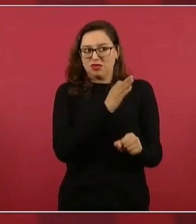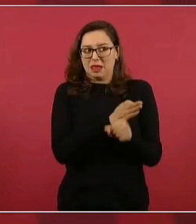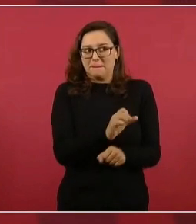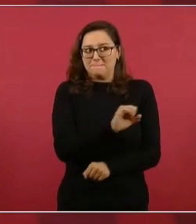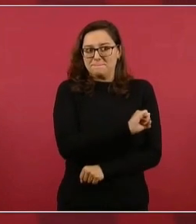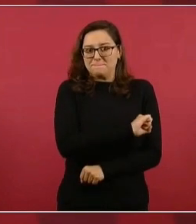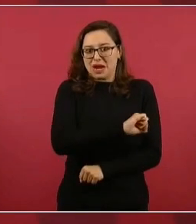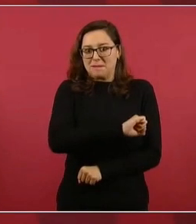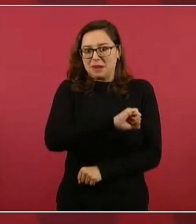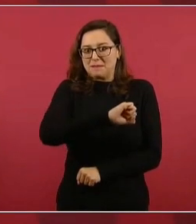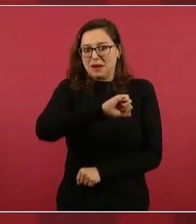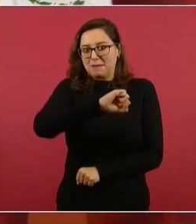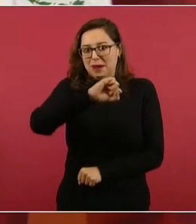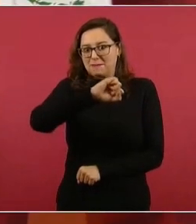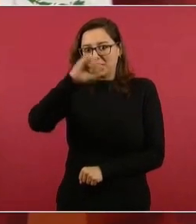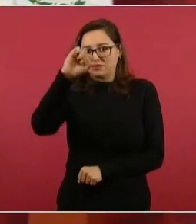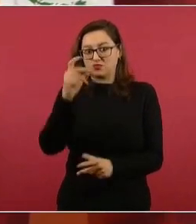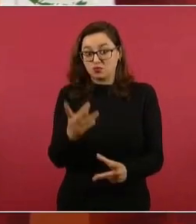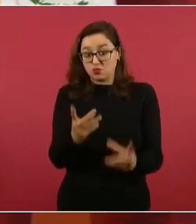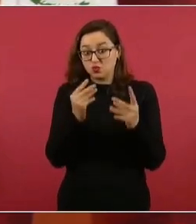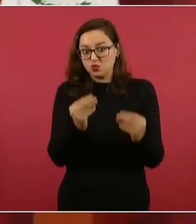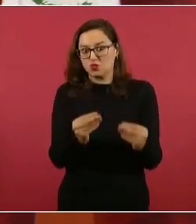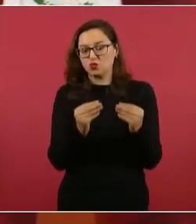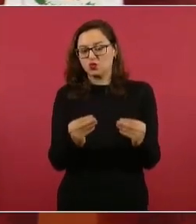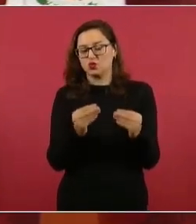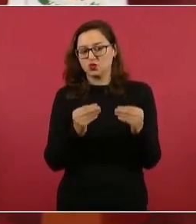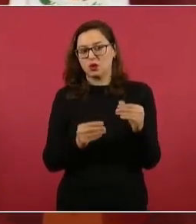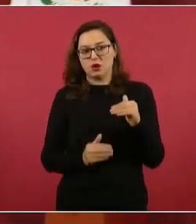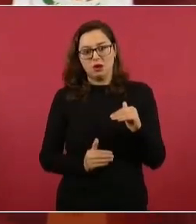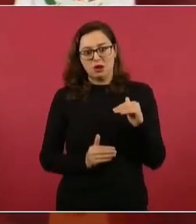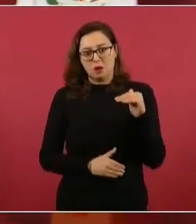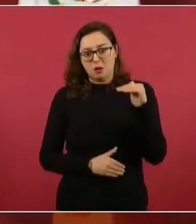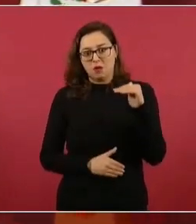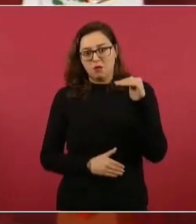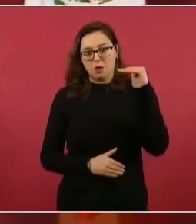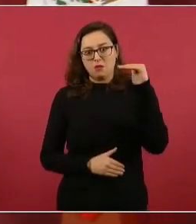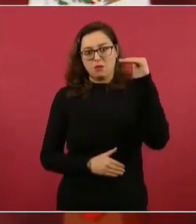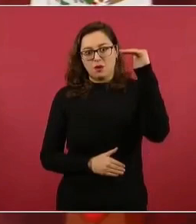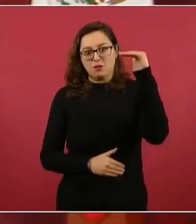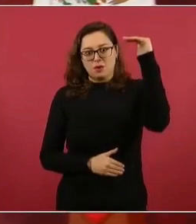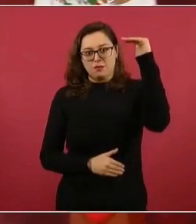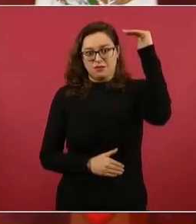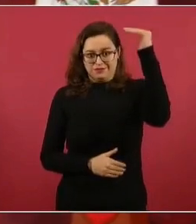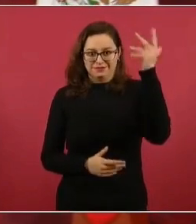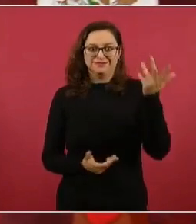inflación, ¿sí?, por precisamente la inflación,